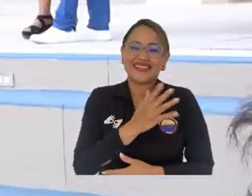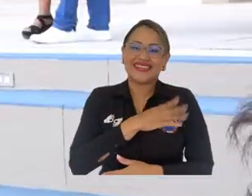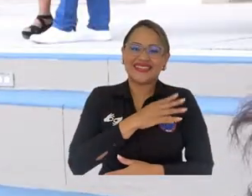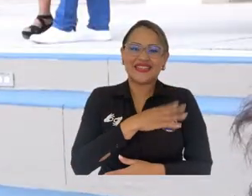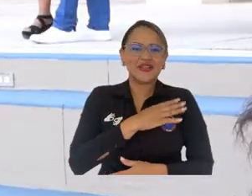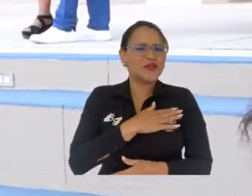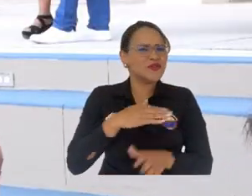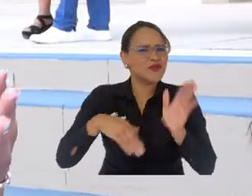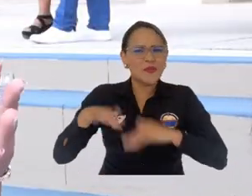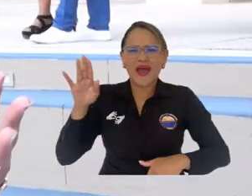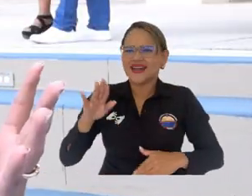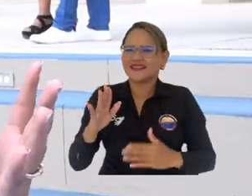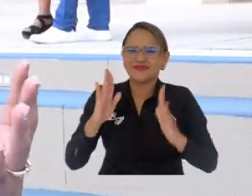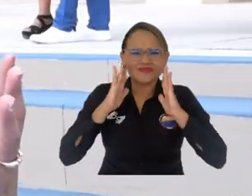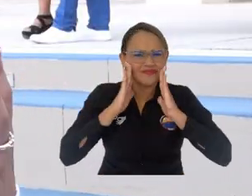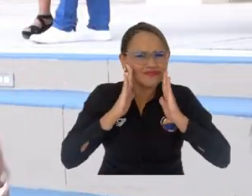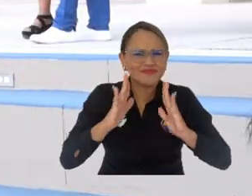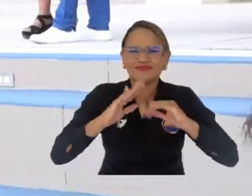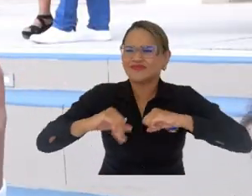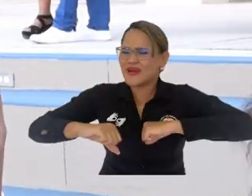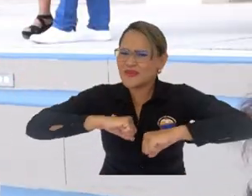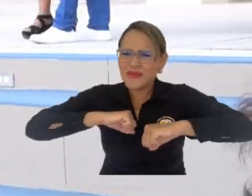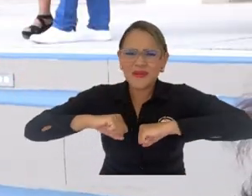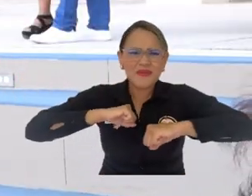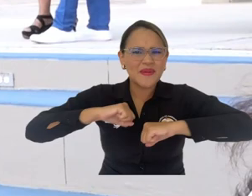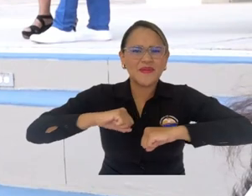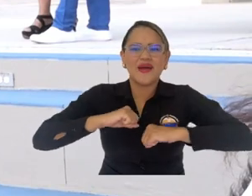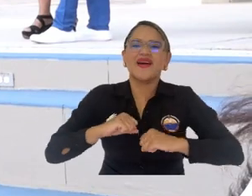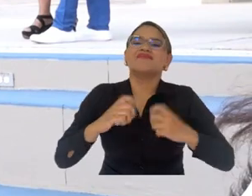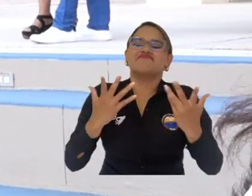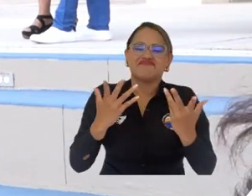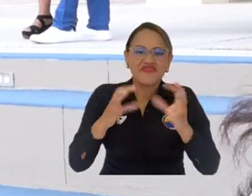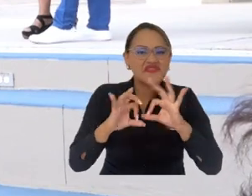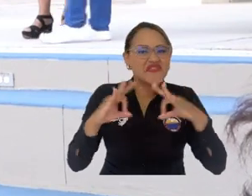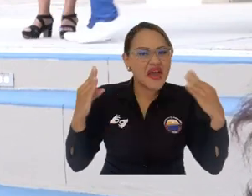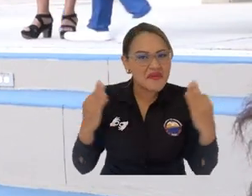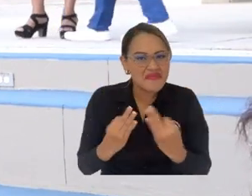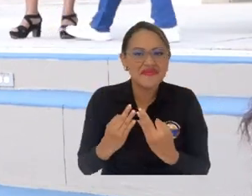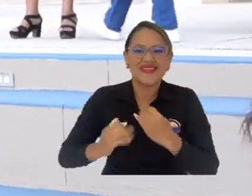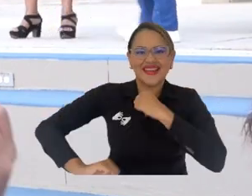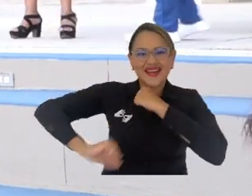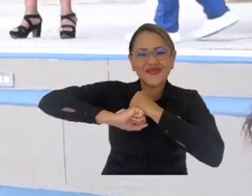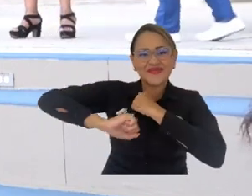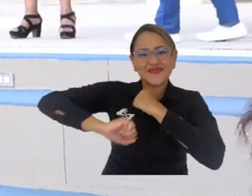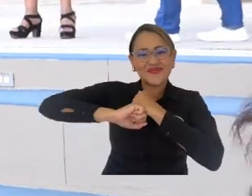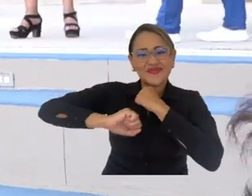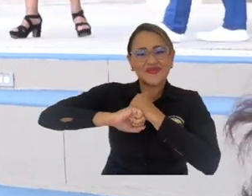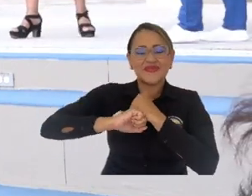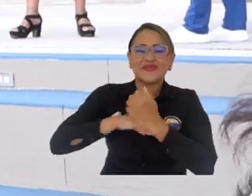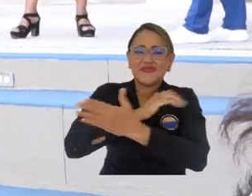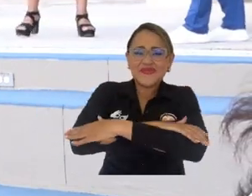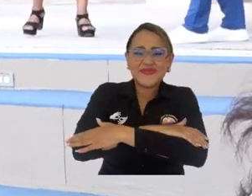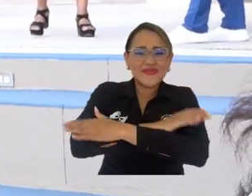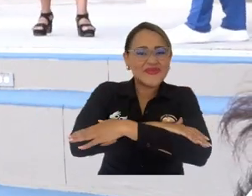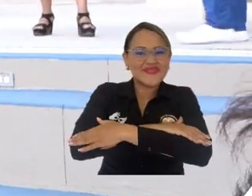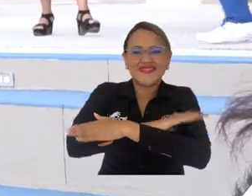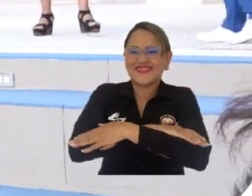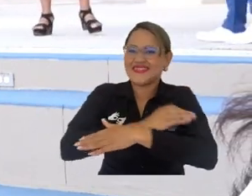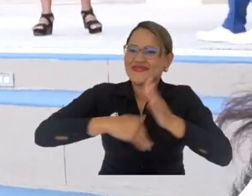Mi carrera completa se dedicó fue a tener el apoyo de mi familia en la disciplina que